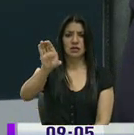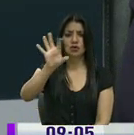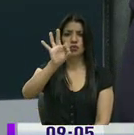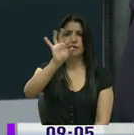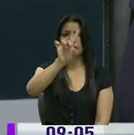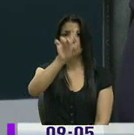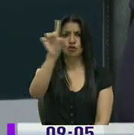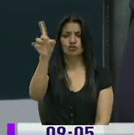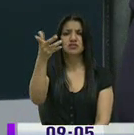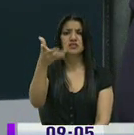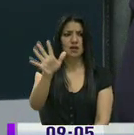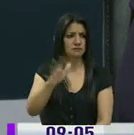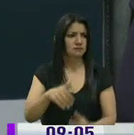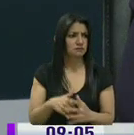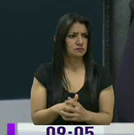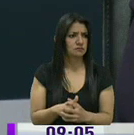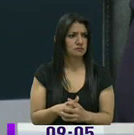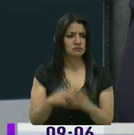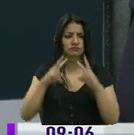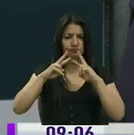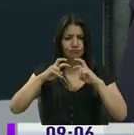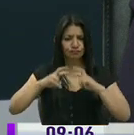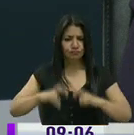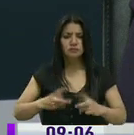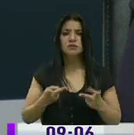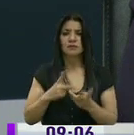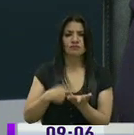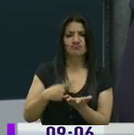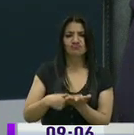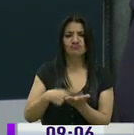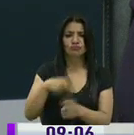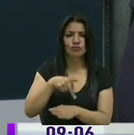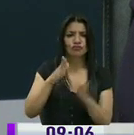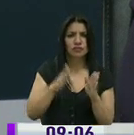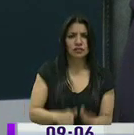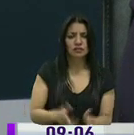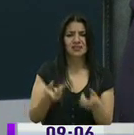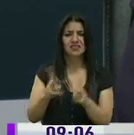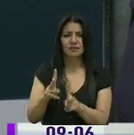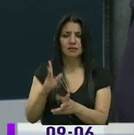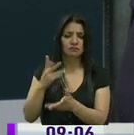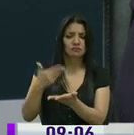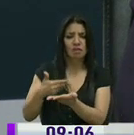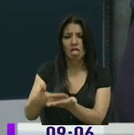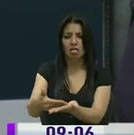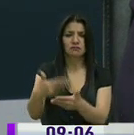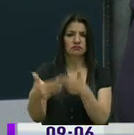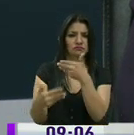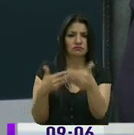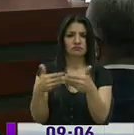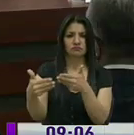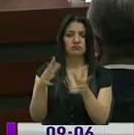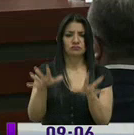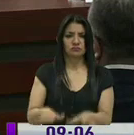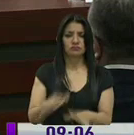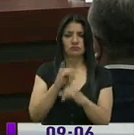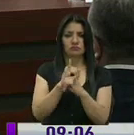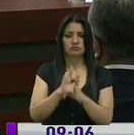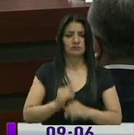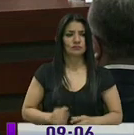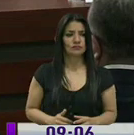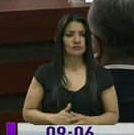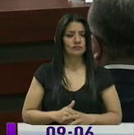911 y que están sometidos ya también a análisis pericial y análisis de transparencia de nuestra institución informó